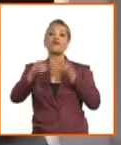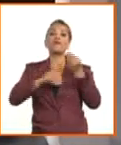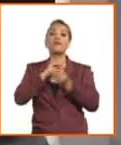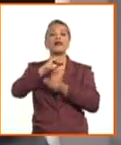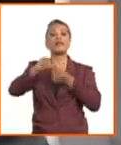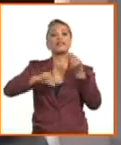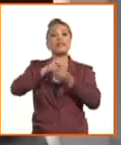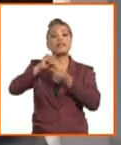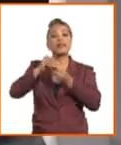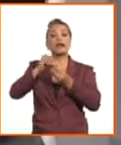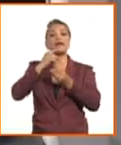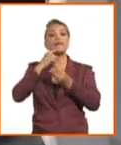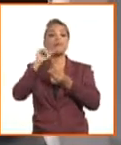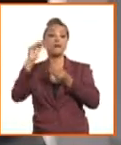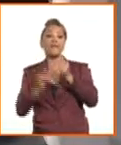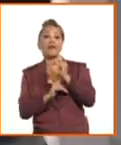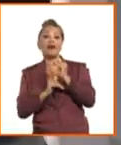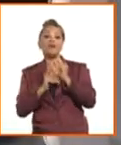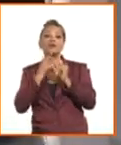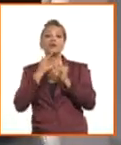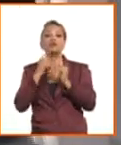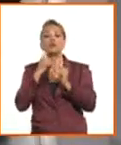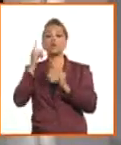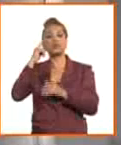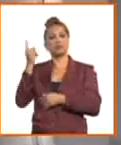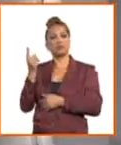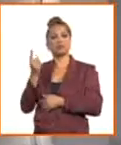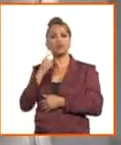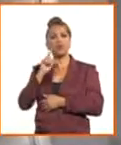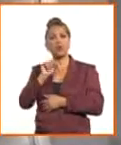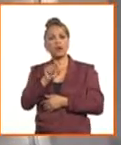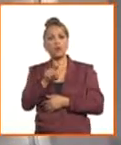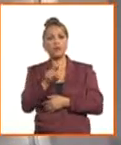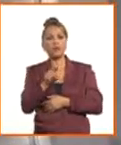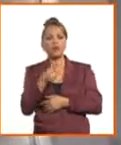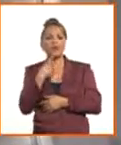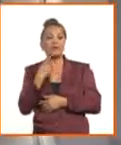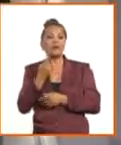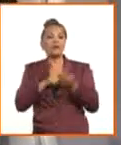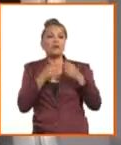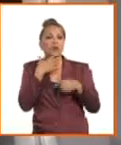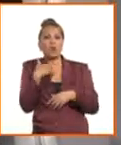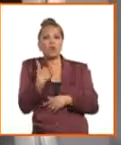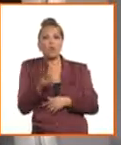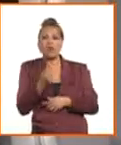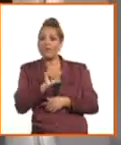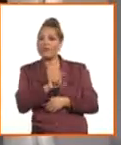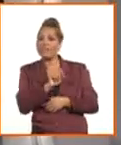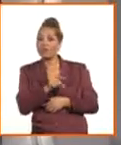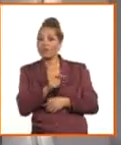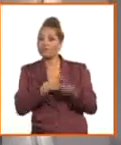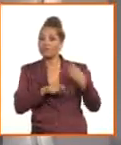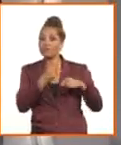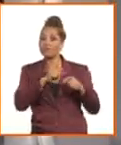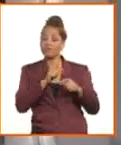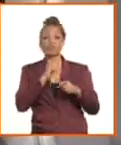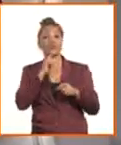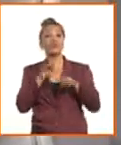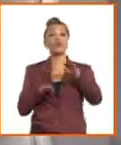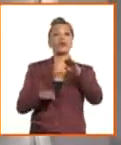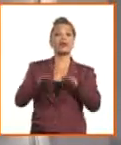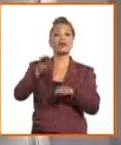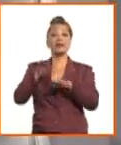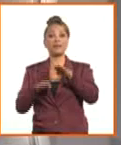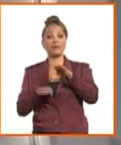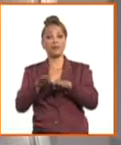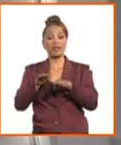la compra, ¿no? Yo voy a comprar, pero no es incentivo a la venta. Y el mercado tiene que funcionar en equilibrio. Tiene que